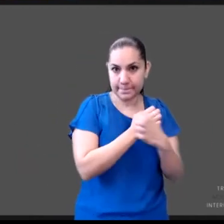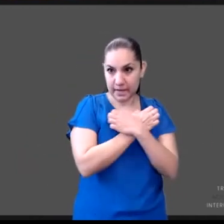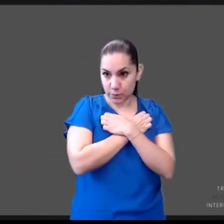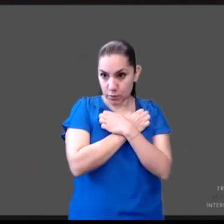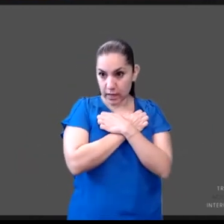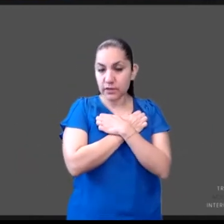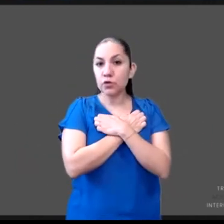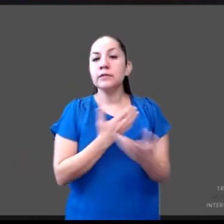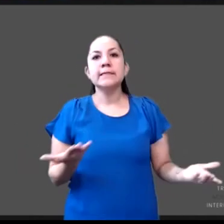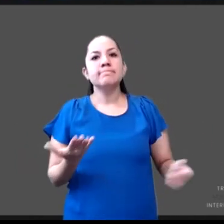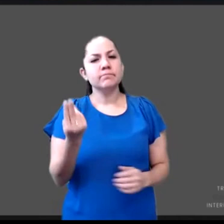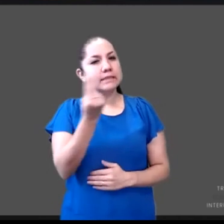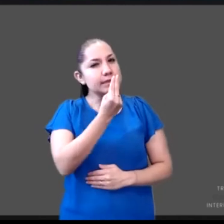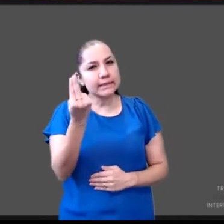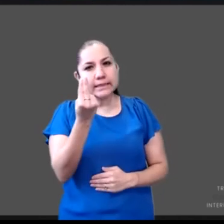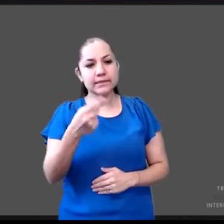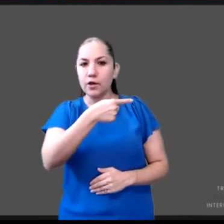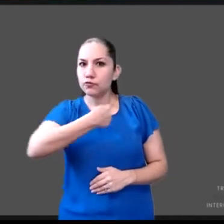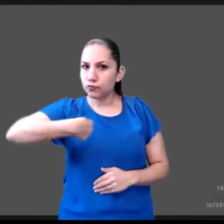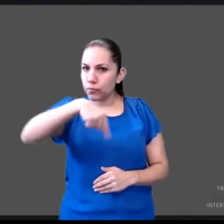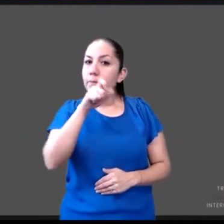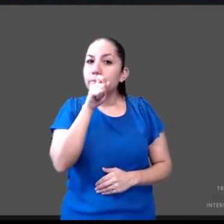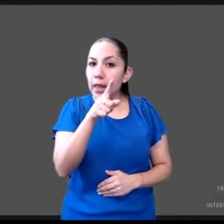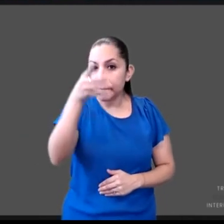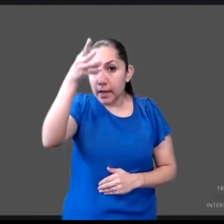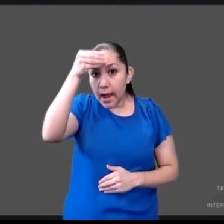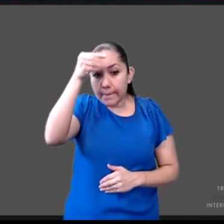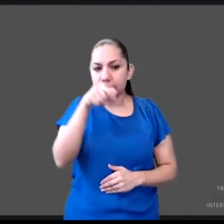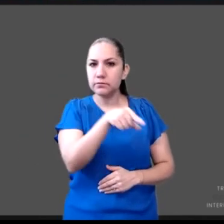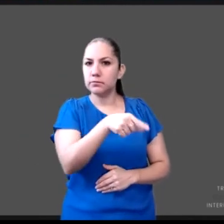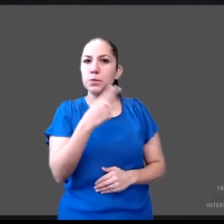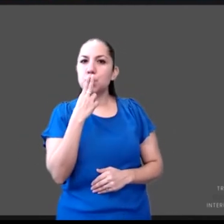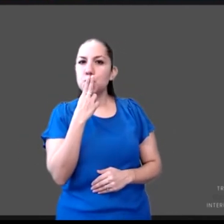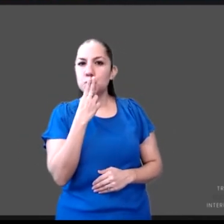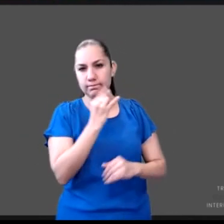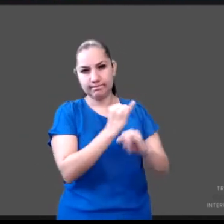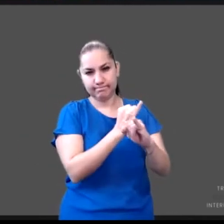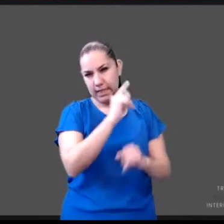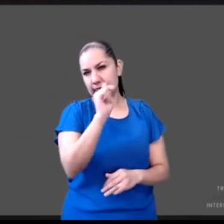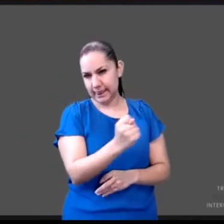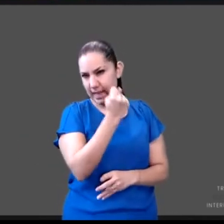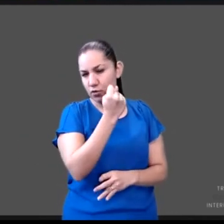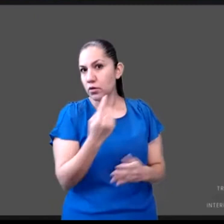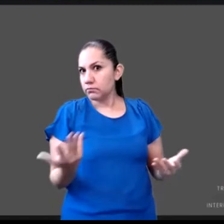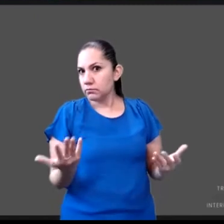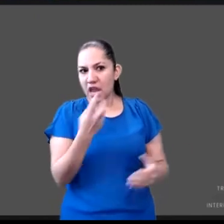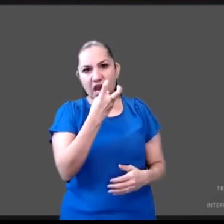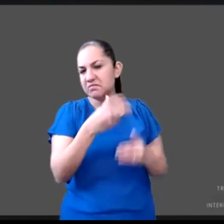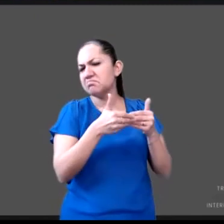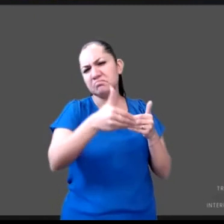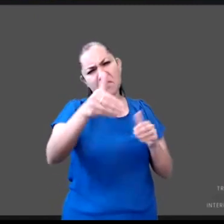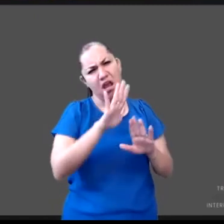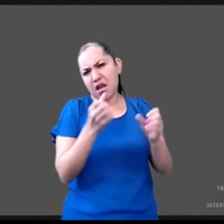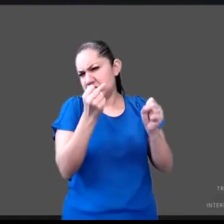tenemos que aprender a hacer un uso crítico de la tecnología, porque ese es otro factor que está ahí ya para quedarse. Las niñas y los niños son